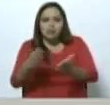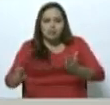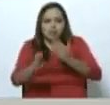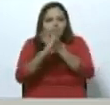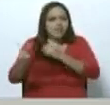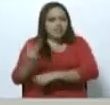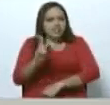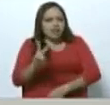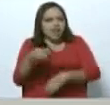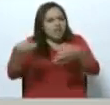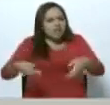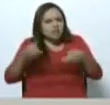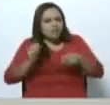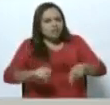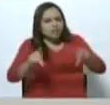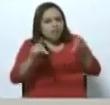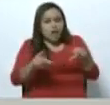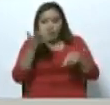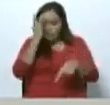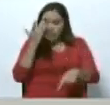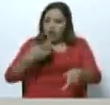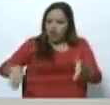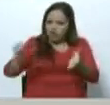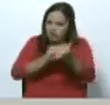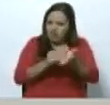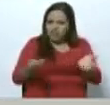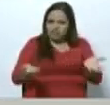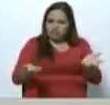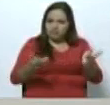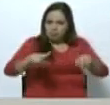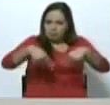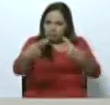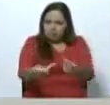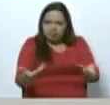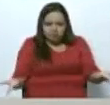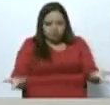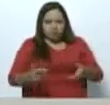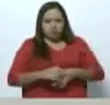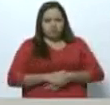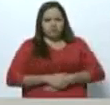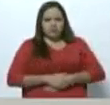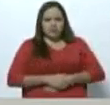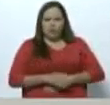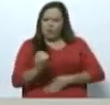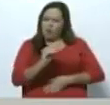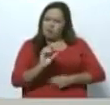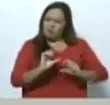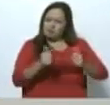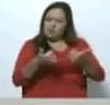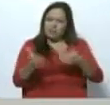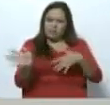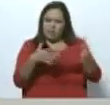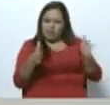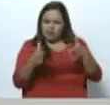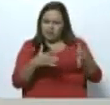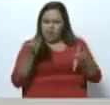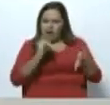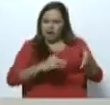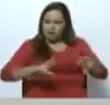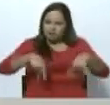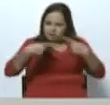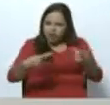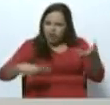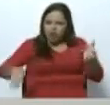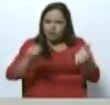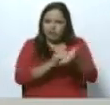Cada vez que ha tenido oportunidad, ahora en febrero lo renovó, a finales de febrero. O a principios de marzo. Fue renovado, ¿eh?